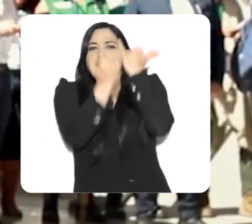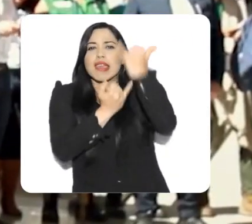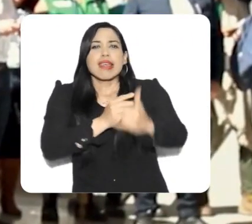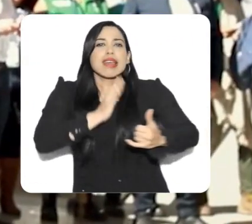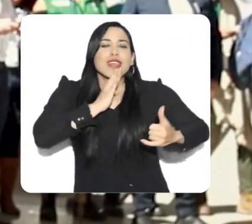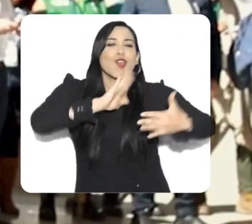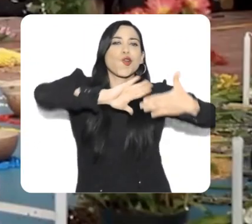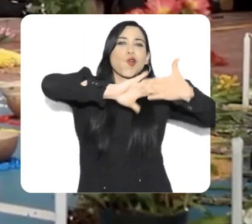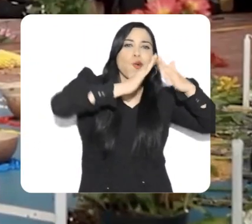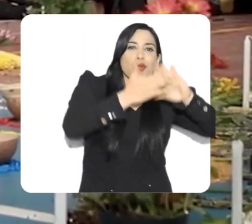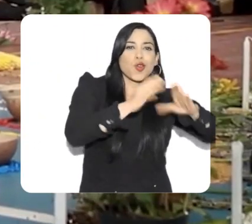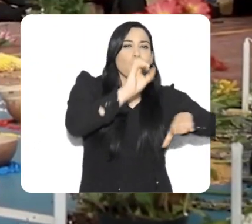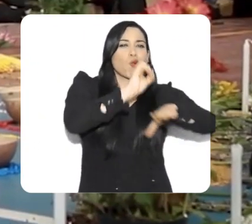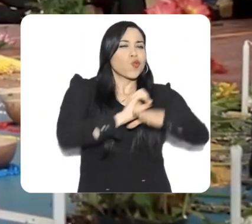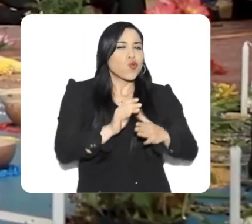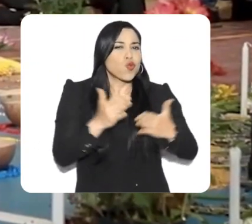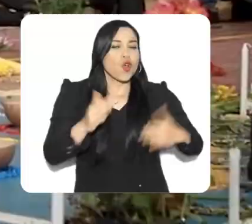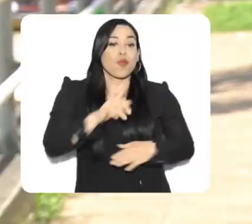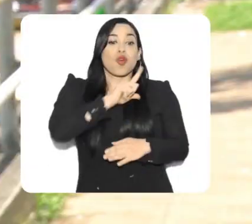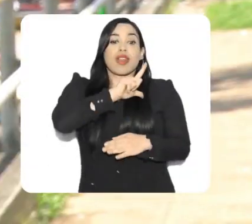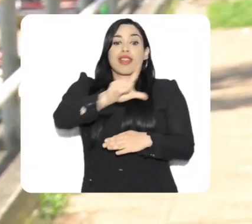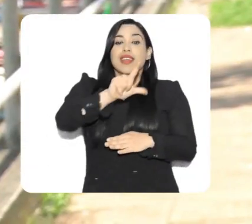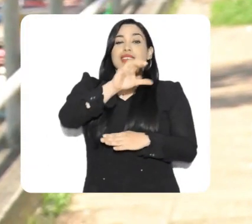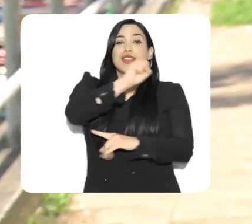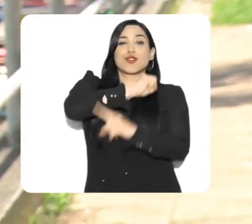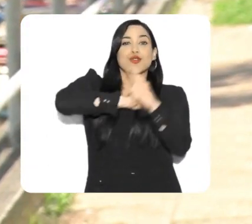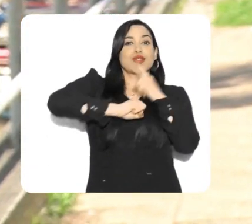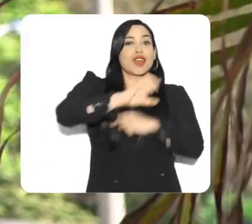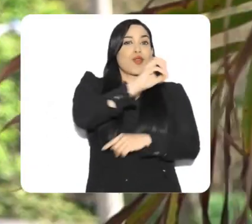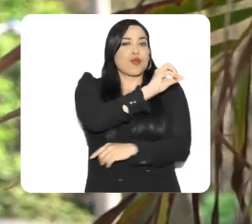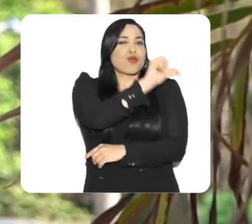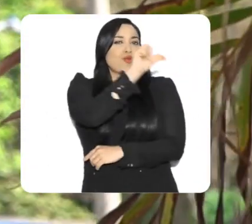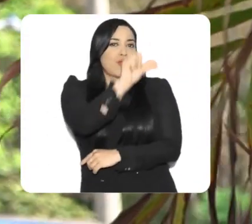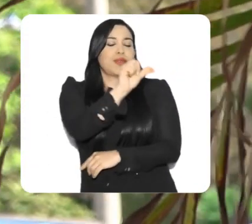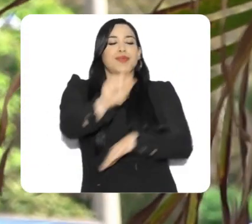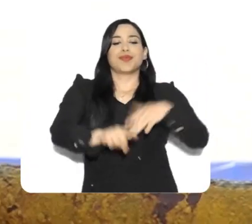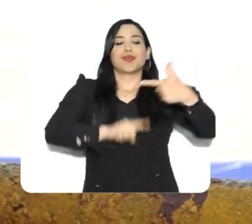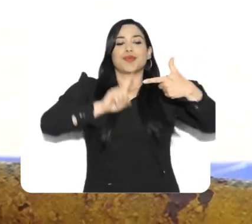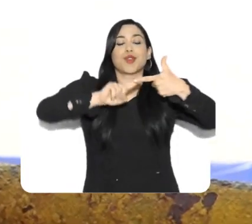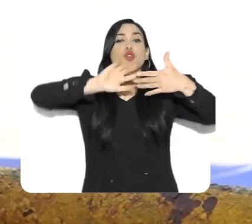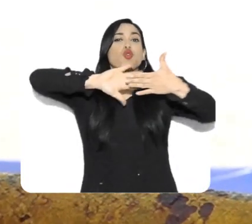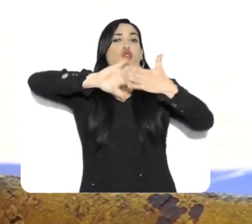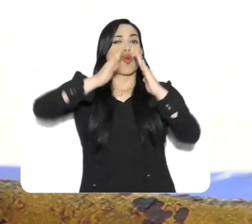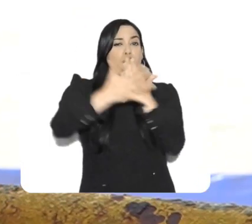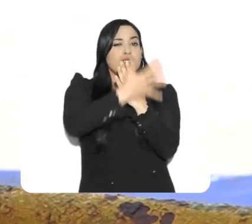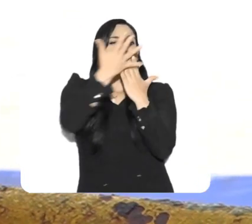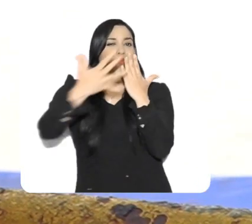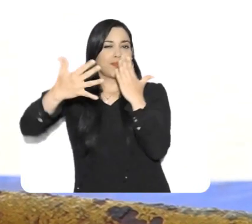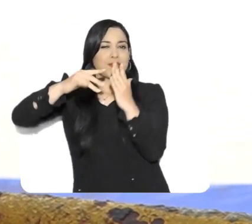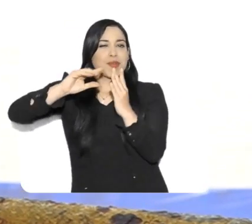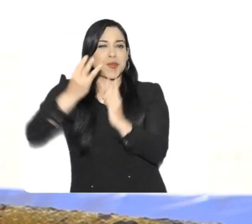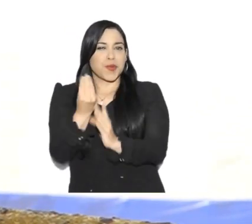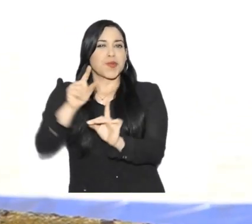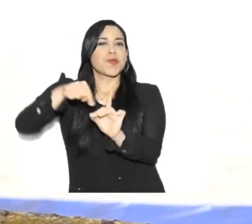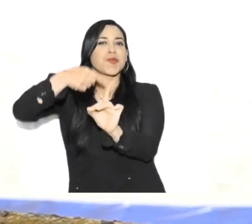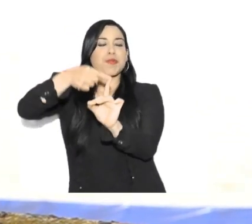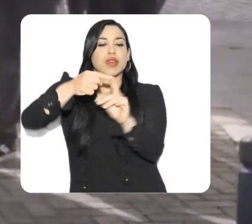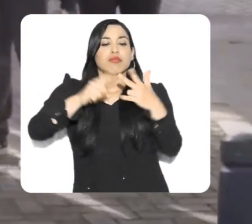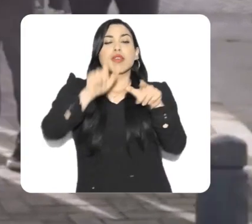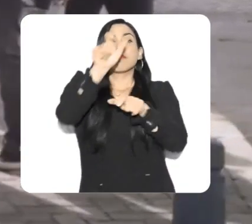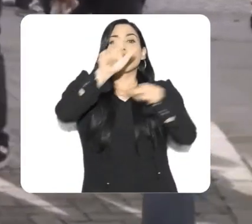iniciativas para poblaciones y organizaciones como líderes y lideresas sociales, población